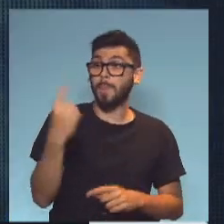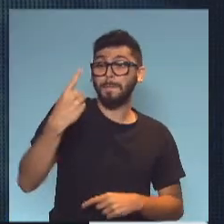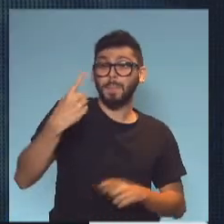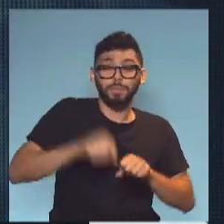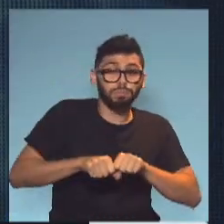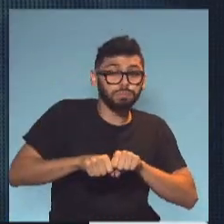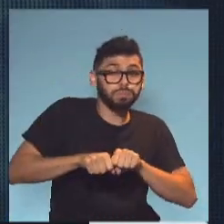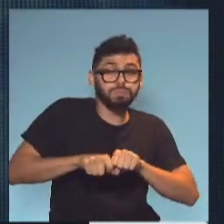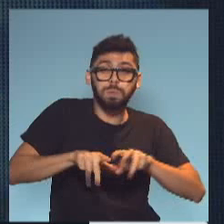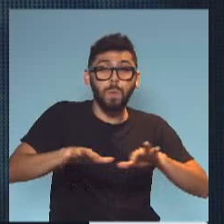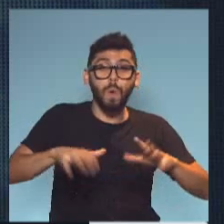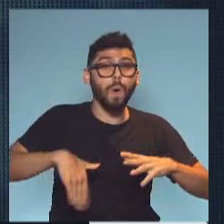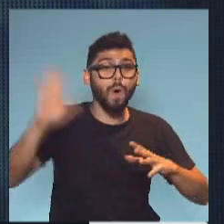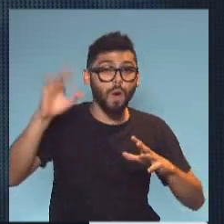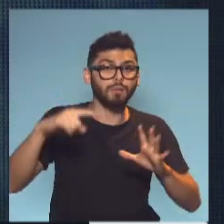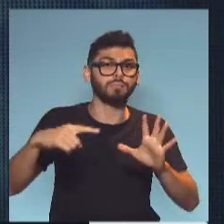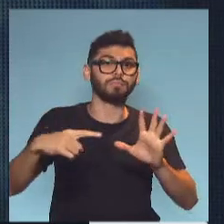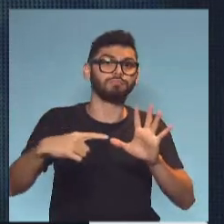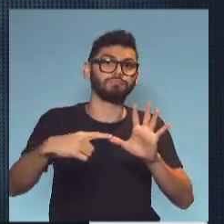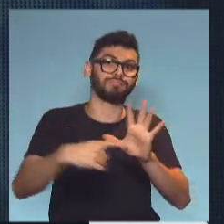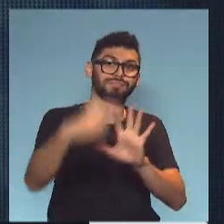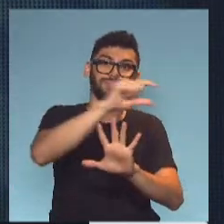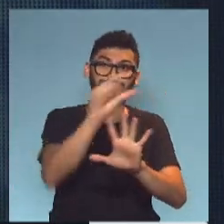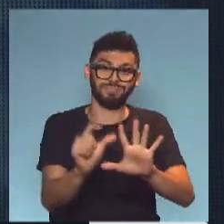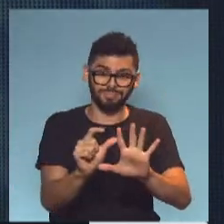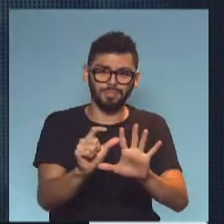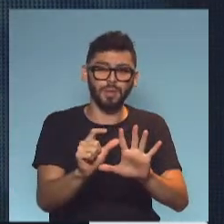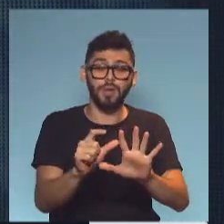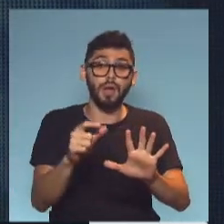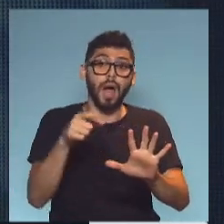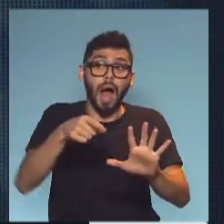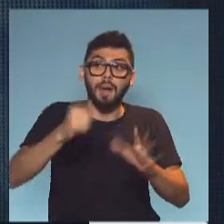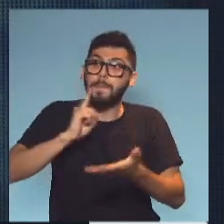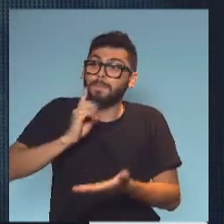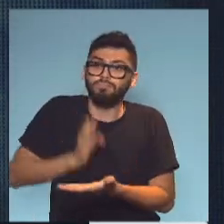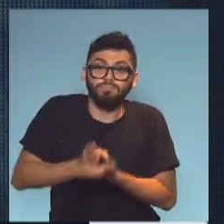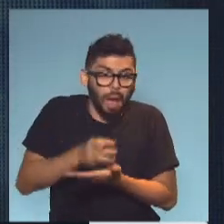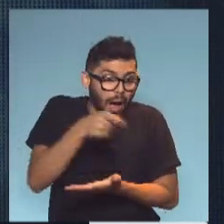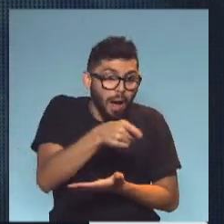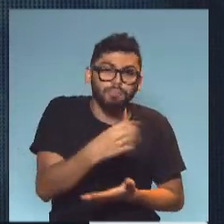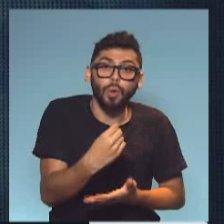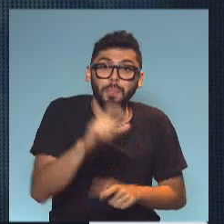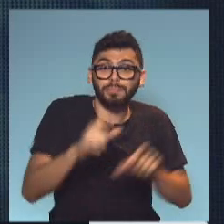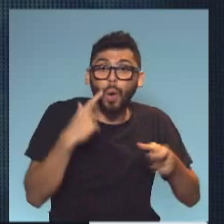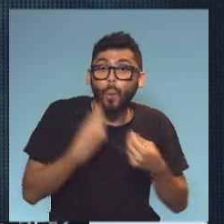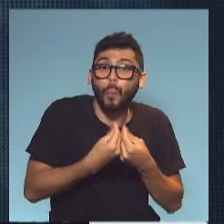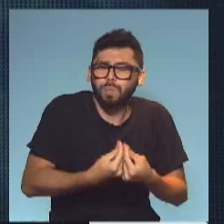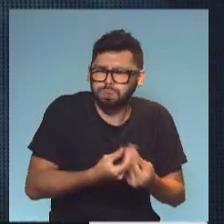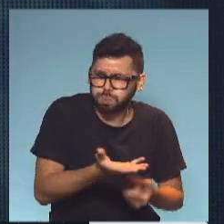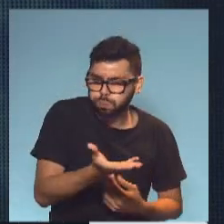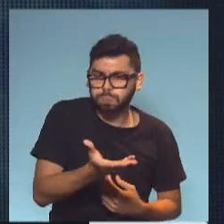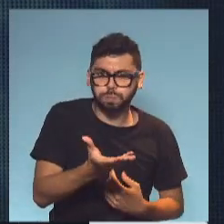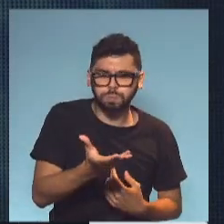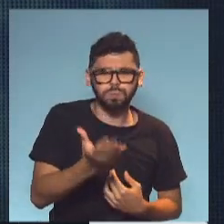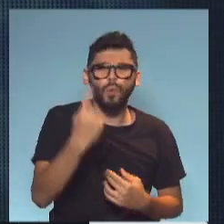ola de coronavirus. Las medidas hacen foco principalmente en AMBA, además por la concentración de población que tenemos en este lugar. Y hay